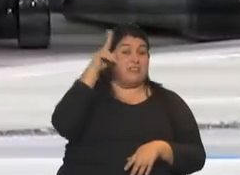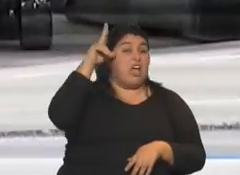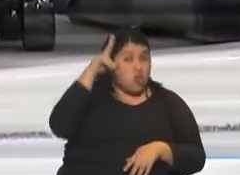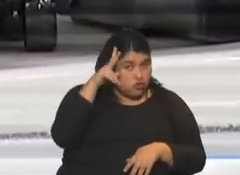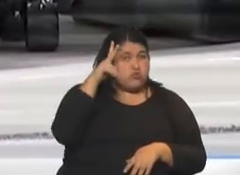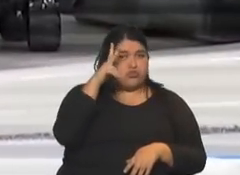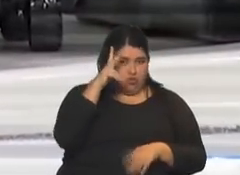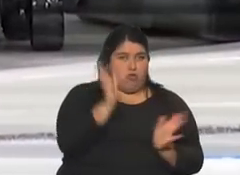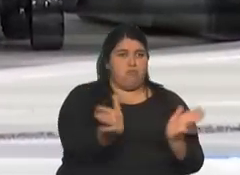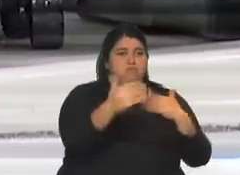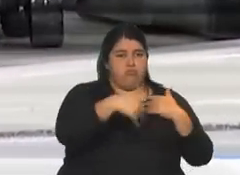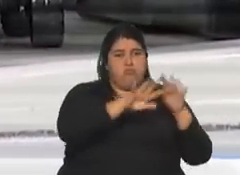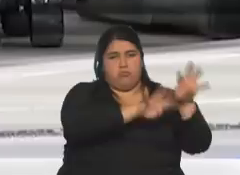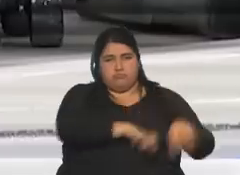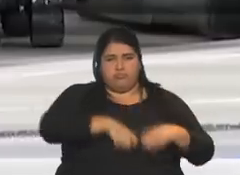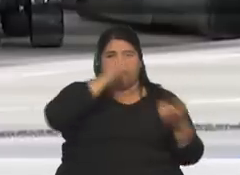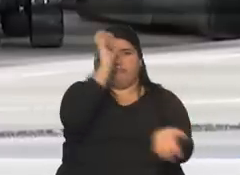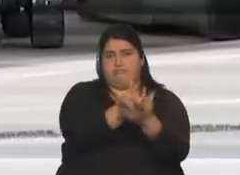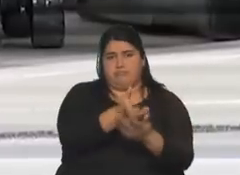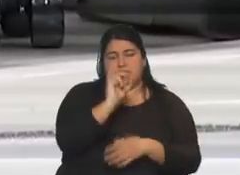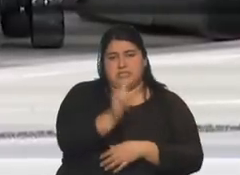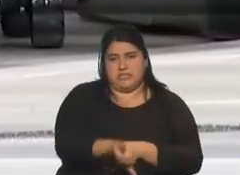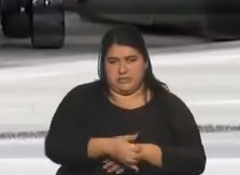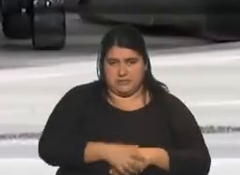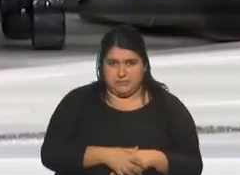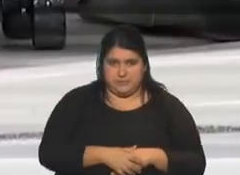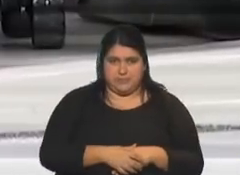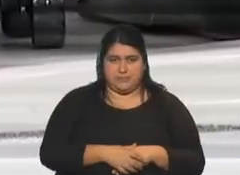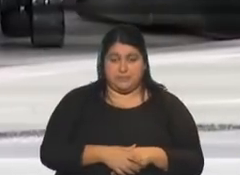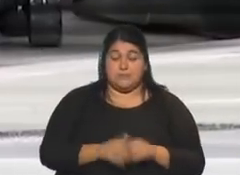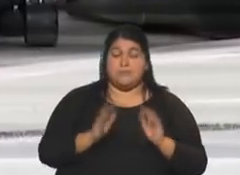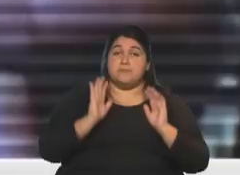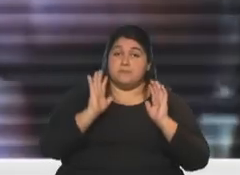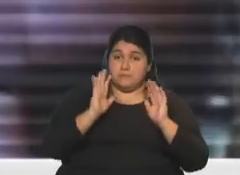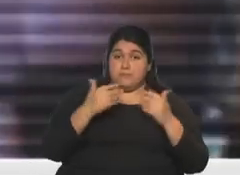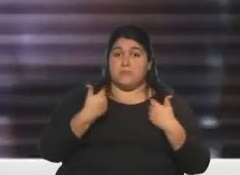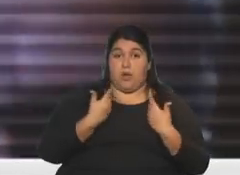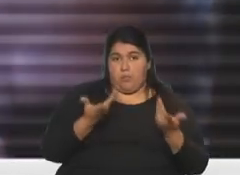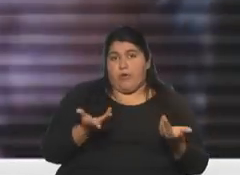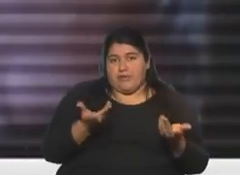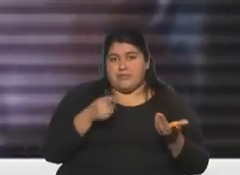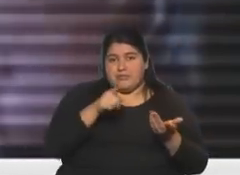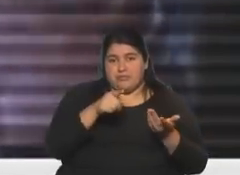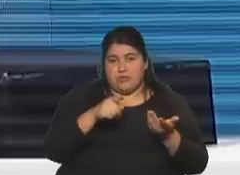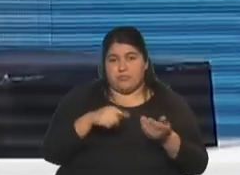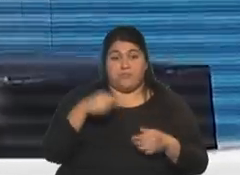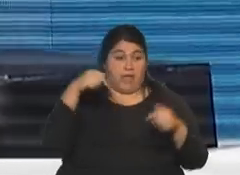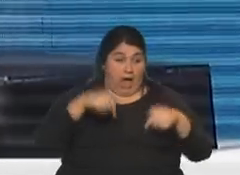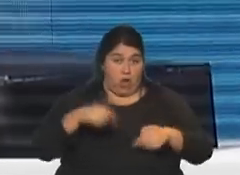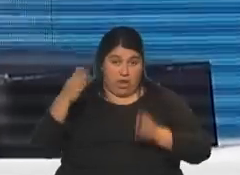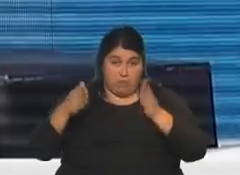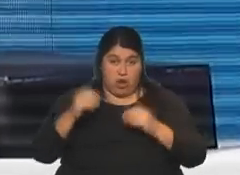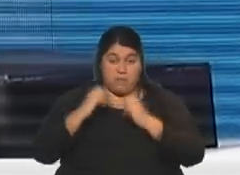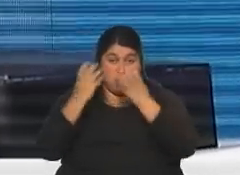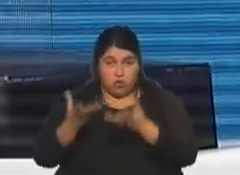2.378 toneladas de trigo, quintales de trigo para comprarme el tractor. Así te llevo a todo. Estamos mejor. Estamos mejor. Pero